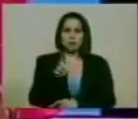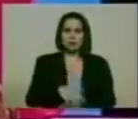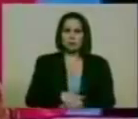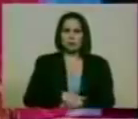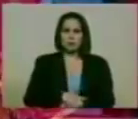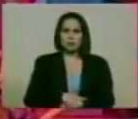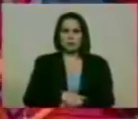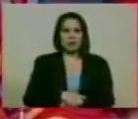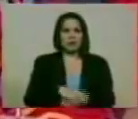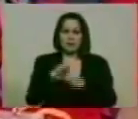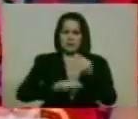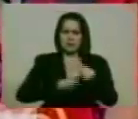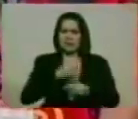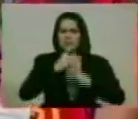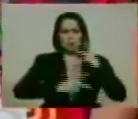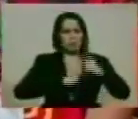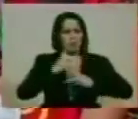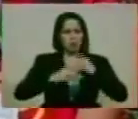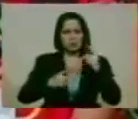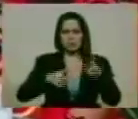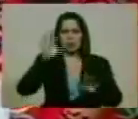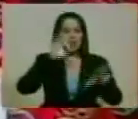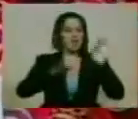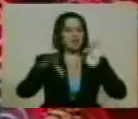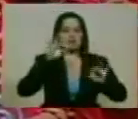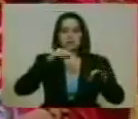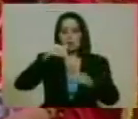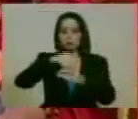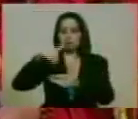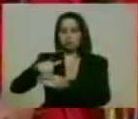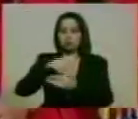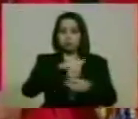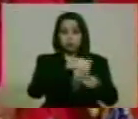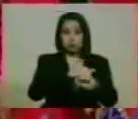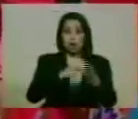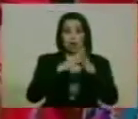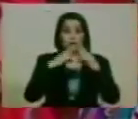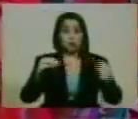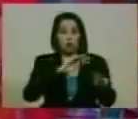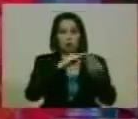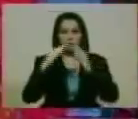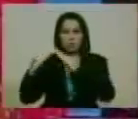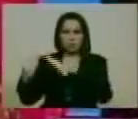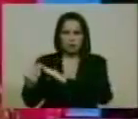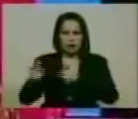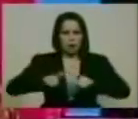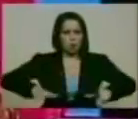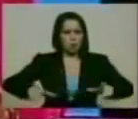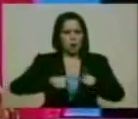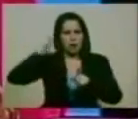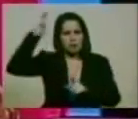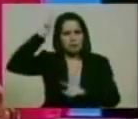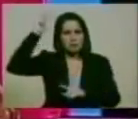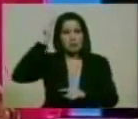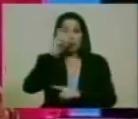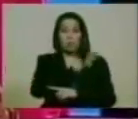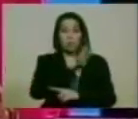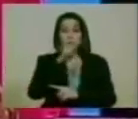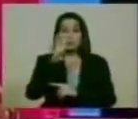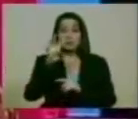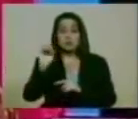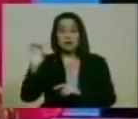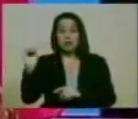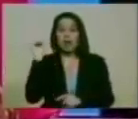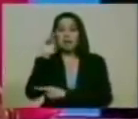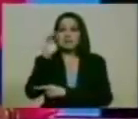todo un proceso de elección que nos llevó a todas las comunidades, sectores, pueblos indígenas, más de 400 asambleas